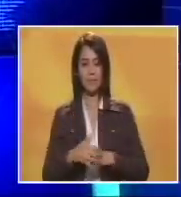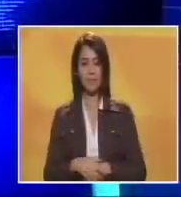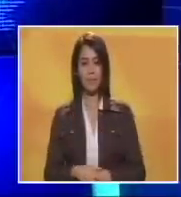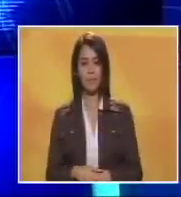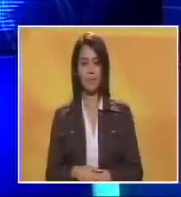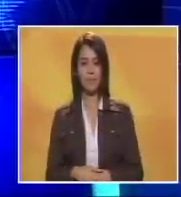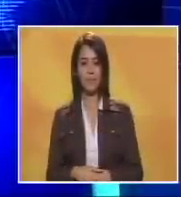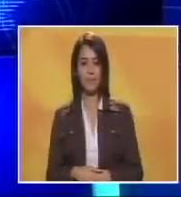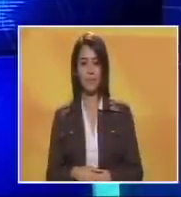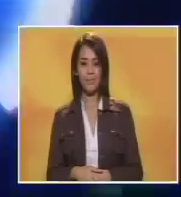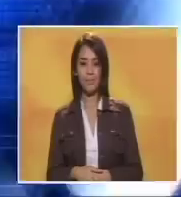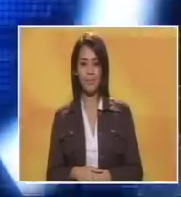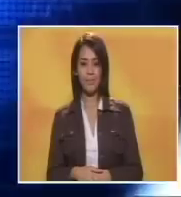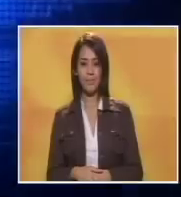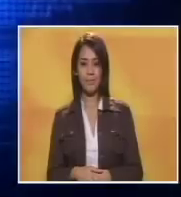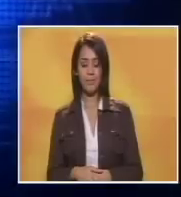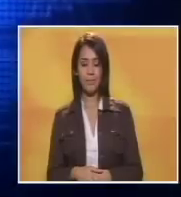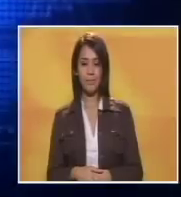nuestra sección.